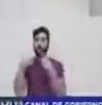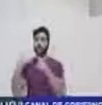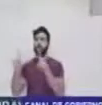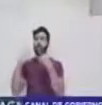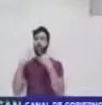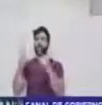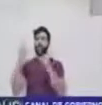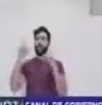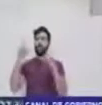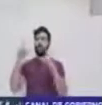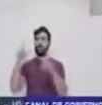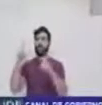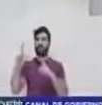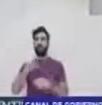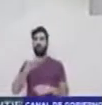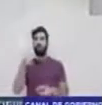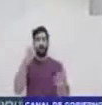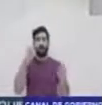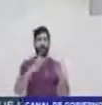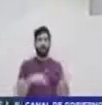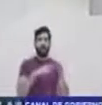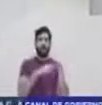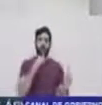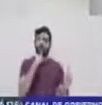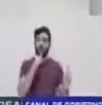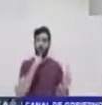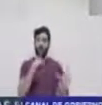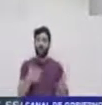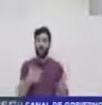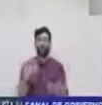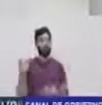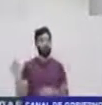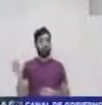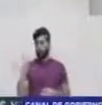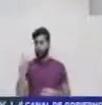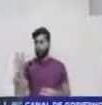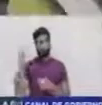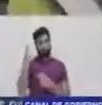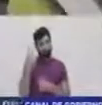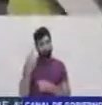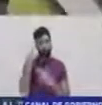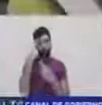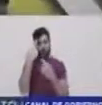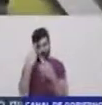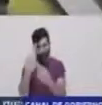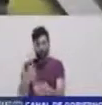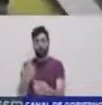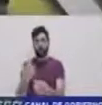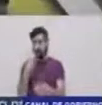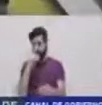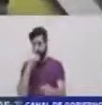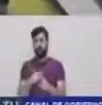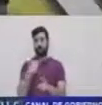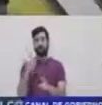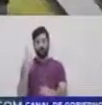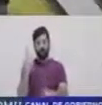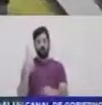comienza a publicar fotografías inapropiadas de la otra persona. Claro. Y eso es una falta completamente de ética y de